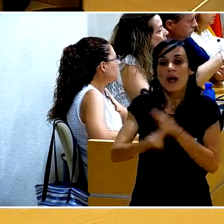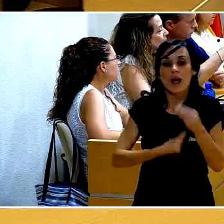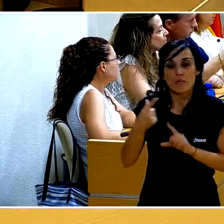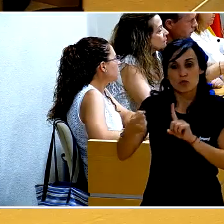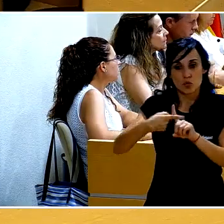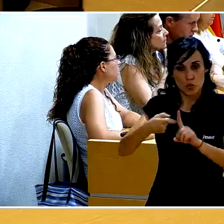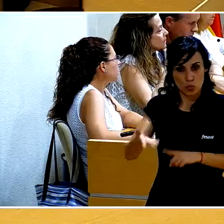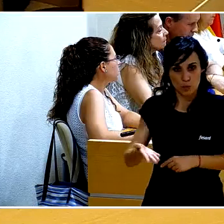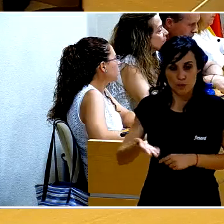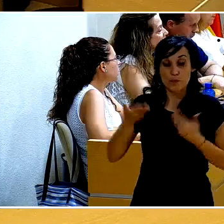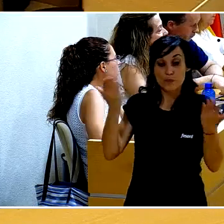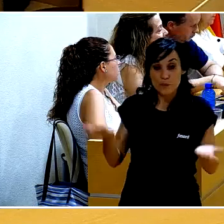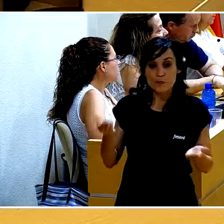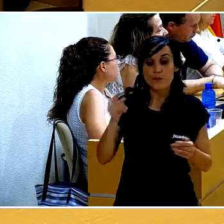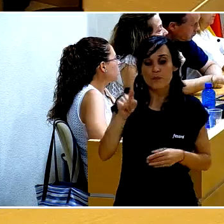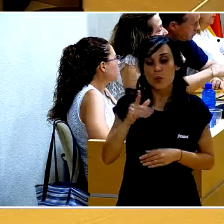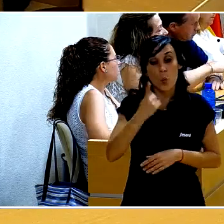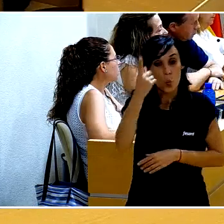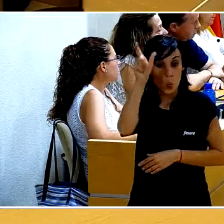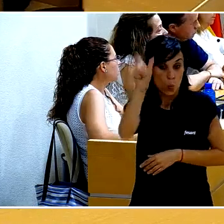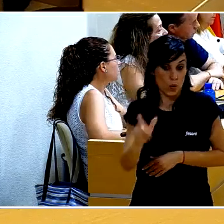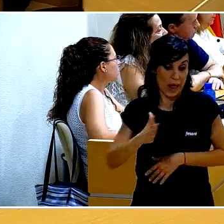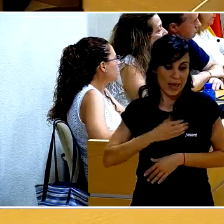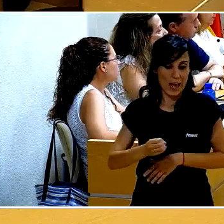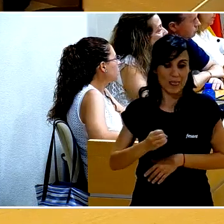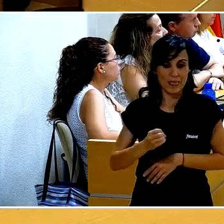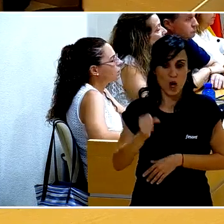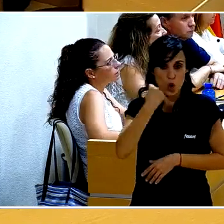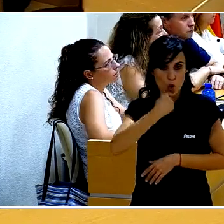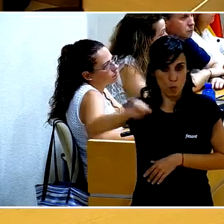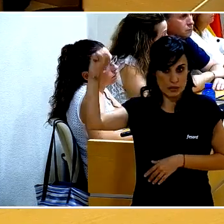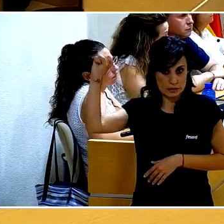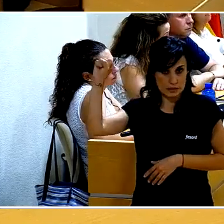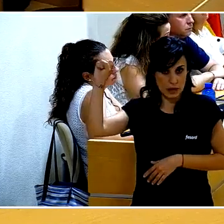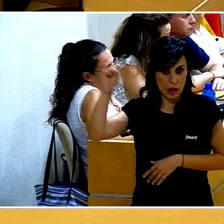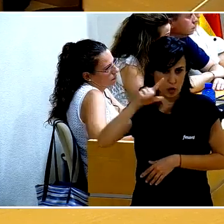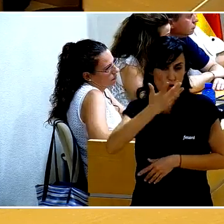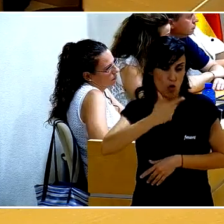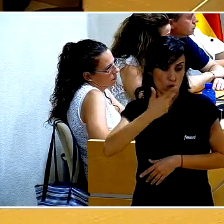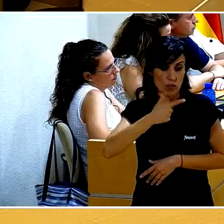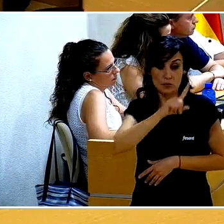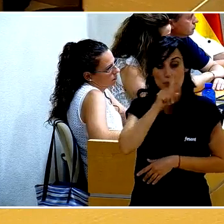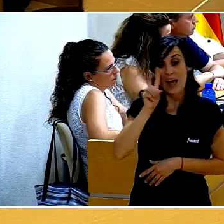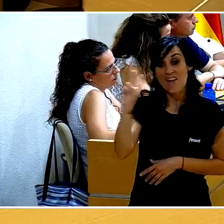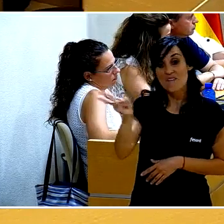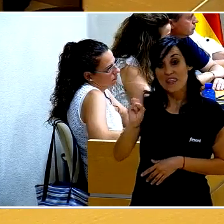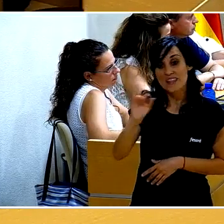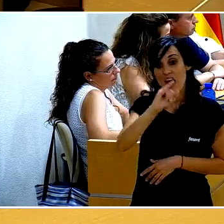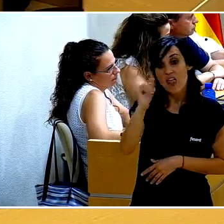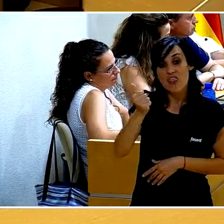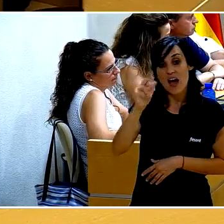cruz. Y fue un alcalde comunista, que usted a lo mejor conoce, que se llamaba Vicente